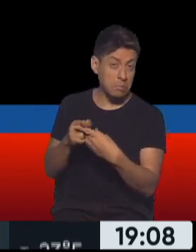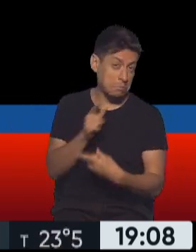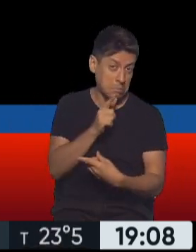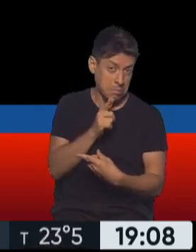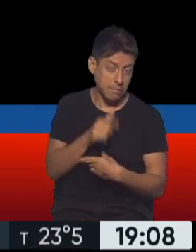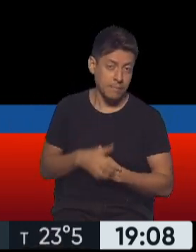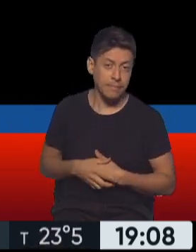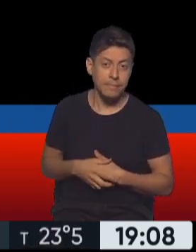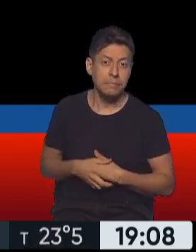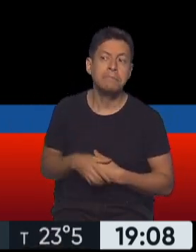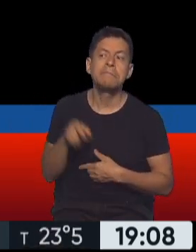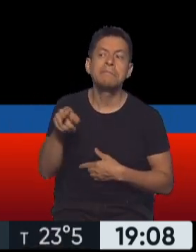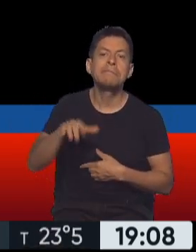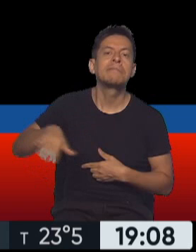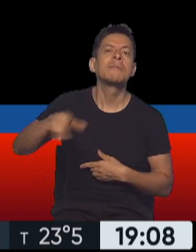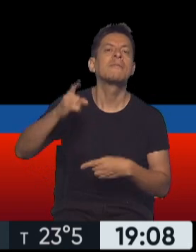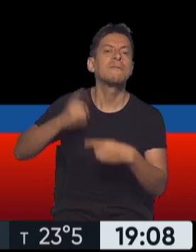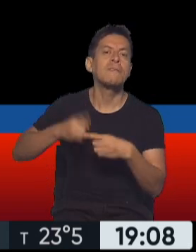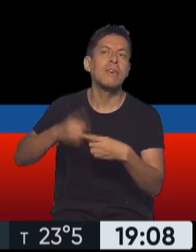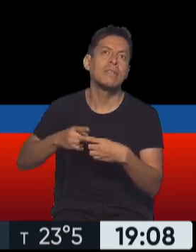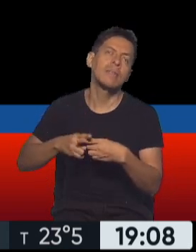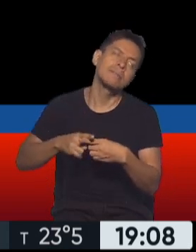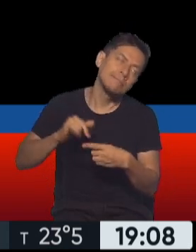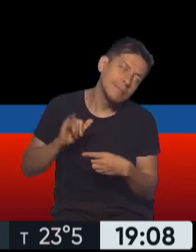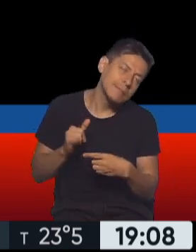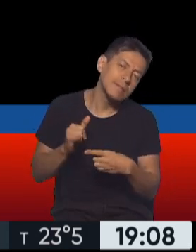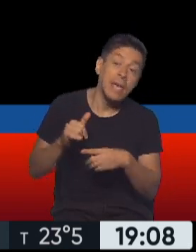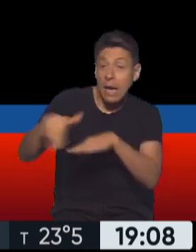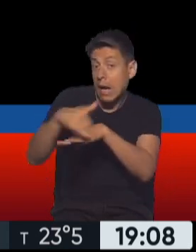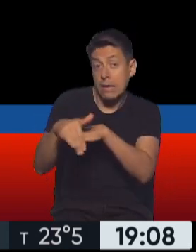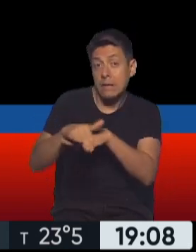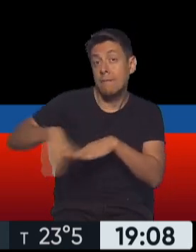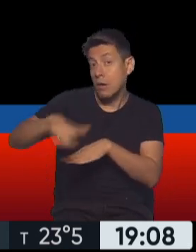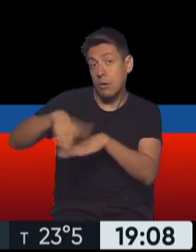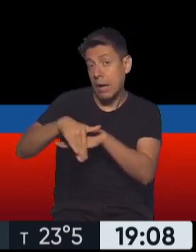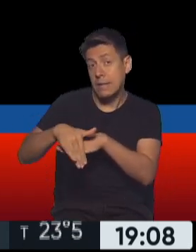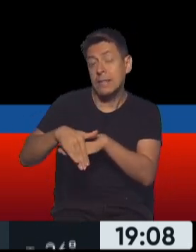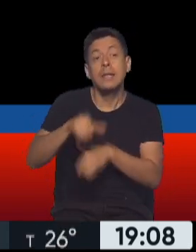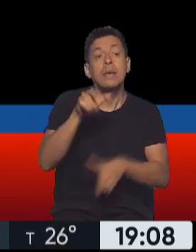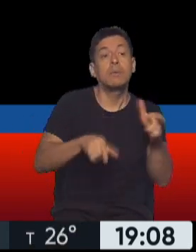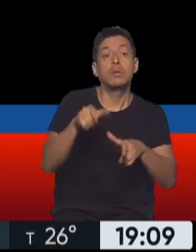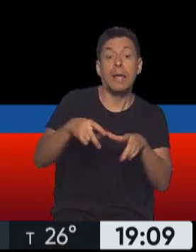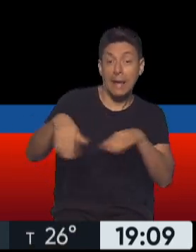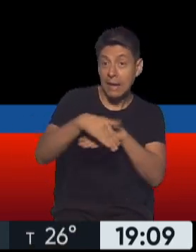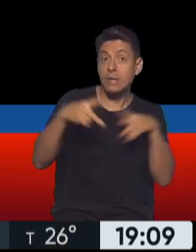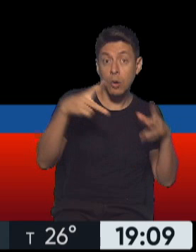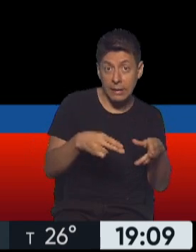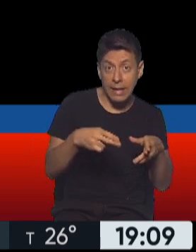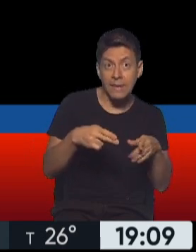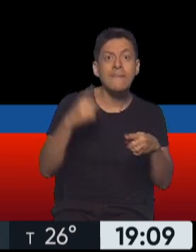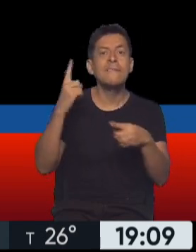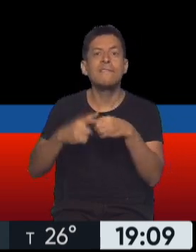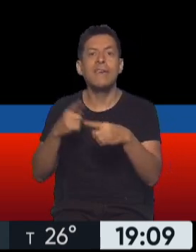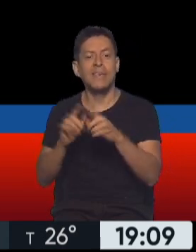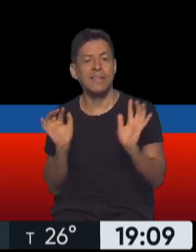aparentemente. Porque era una fiesta semi-privada, era en la calle de un barrio, pero los vecinos la cortaron